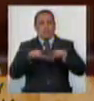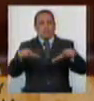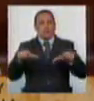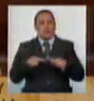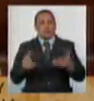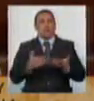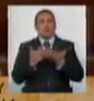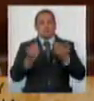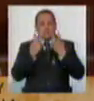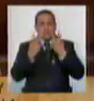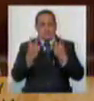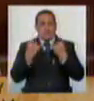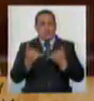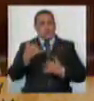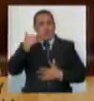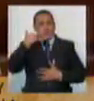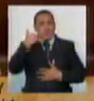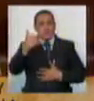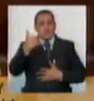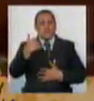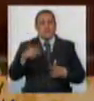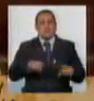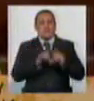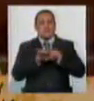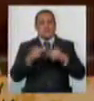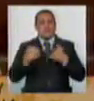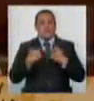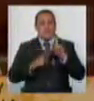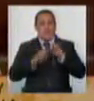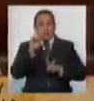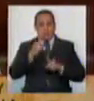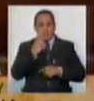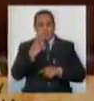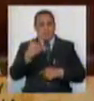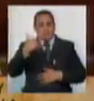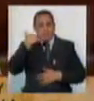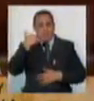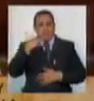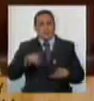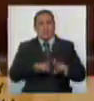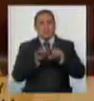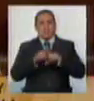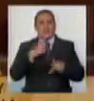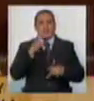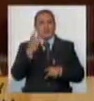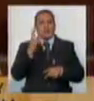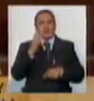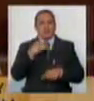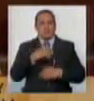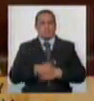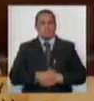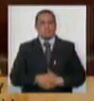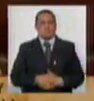desde donde se origina una llamada y detener a quien utilice el celular para cometer un delito.